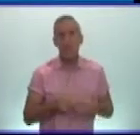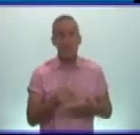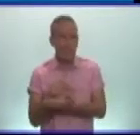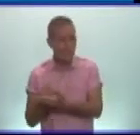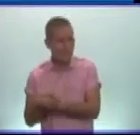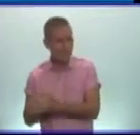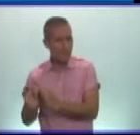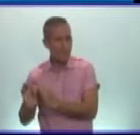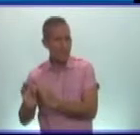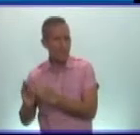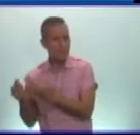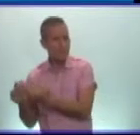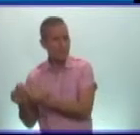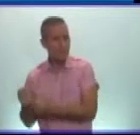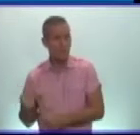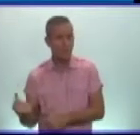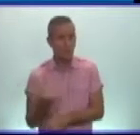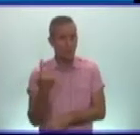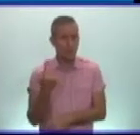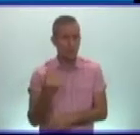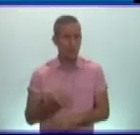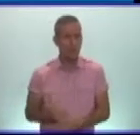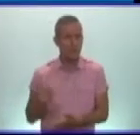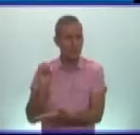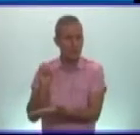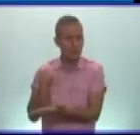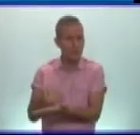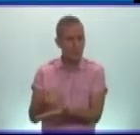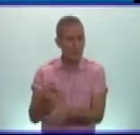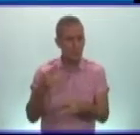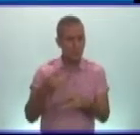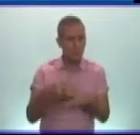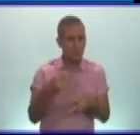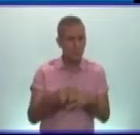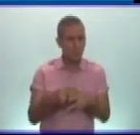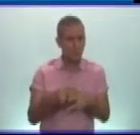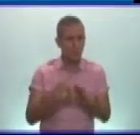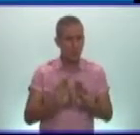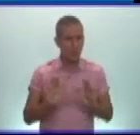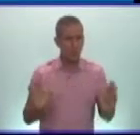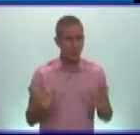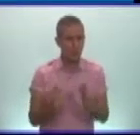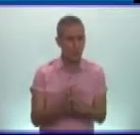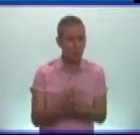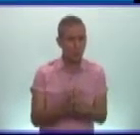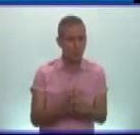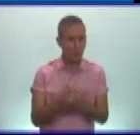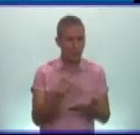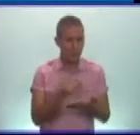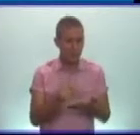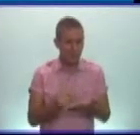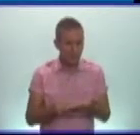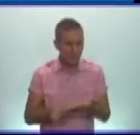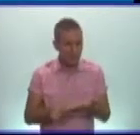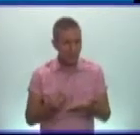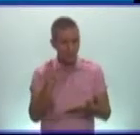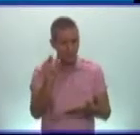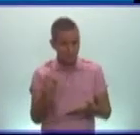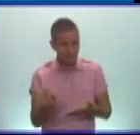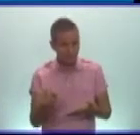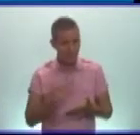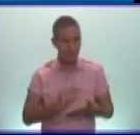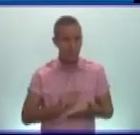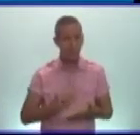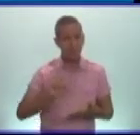lo que solamente agregamos el nombre completo del destinatario y el cargo. Después del lugar y la